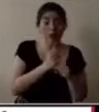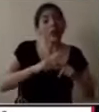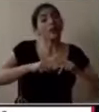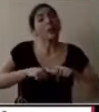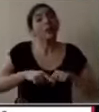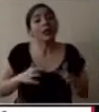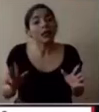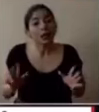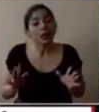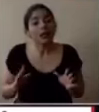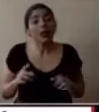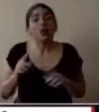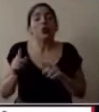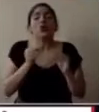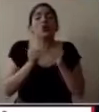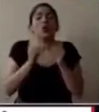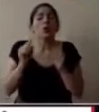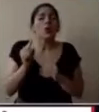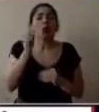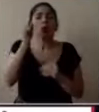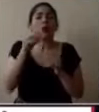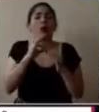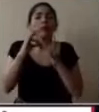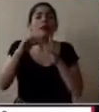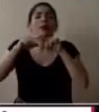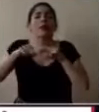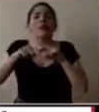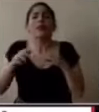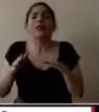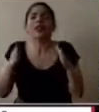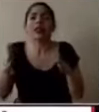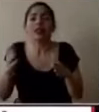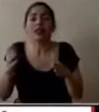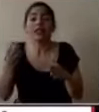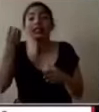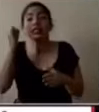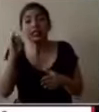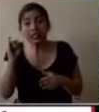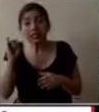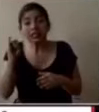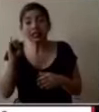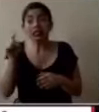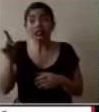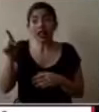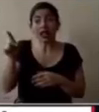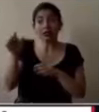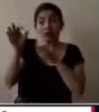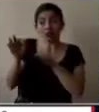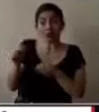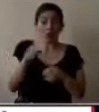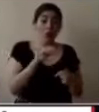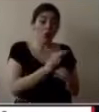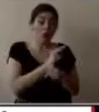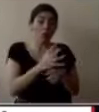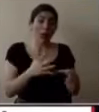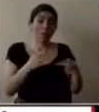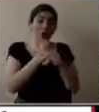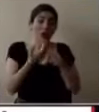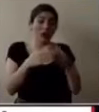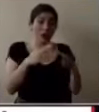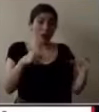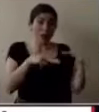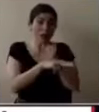muchas variables. Pero la variable más importante de determinar si esas bolsas van a ser utilizadas o no